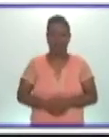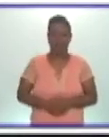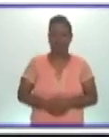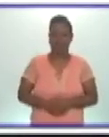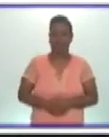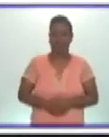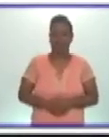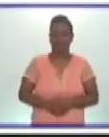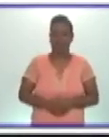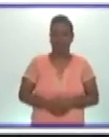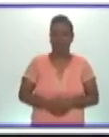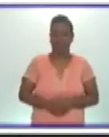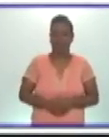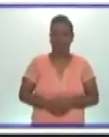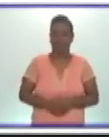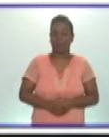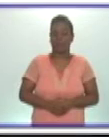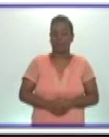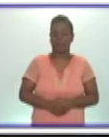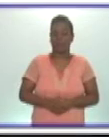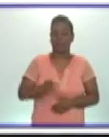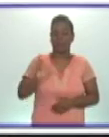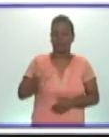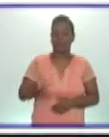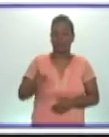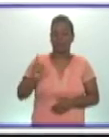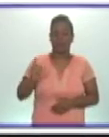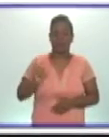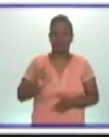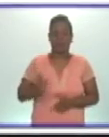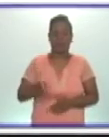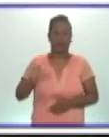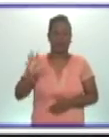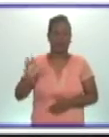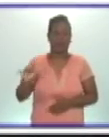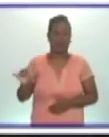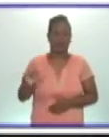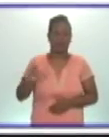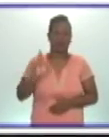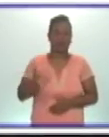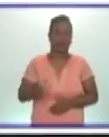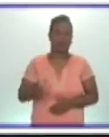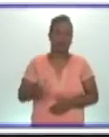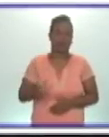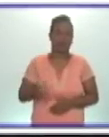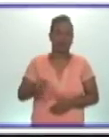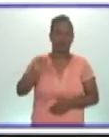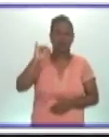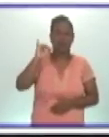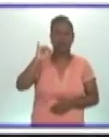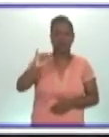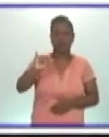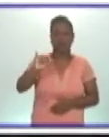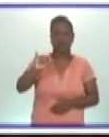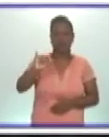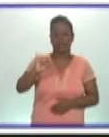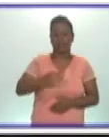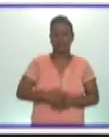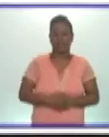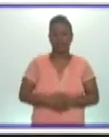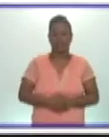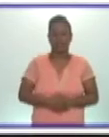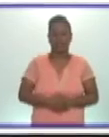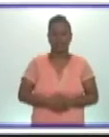y por lo tanto p por p a la 5 es igual a p elevado a la suma de sus